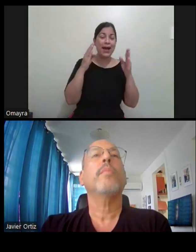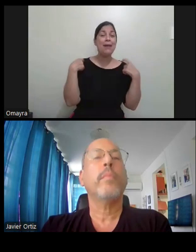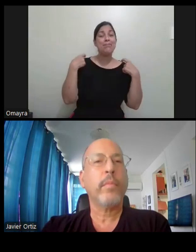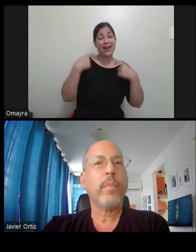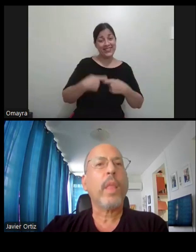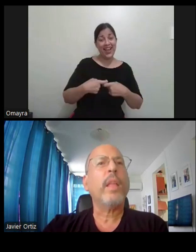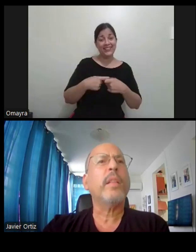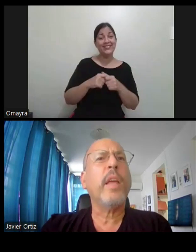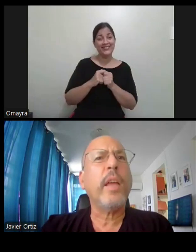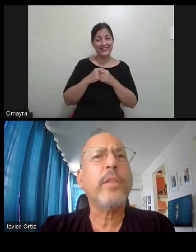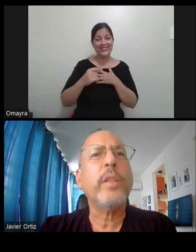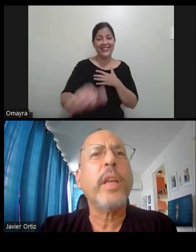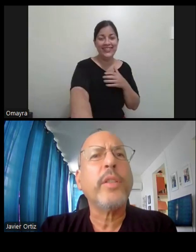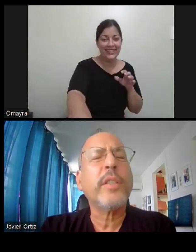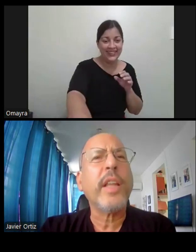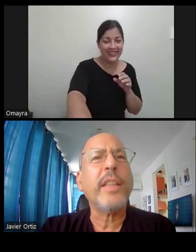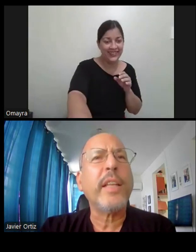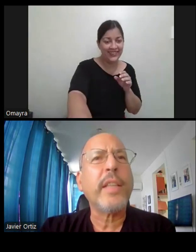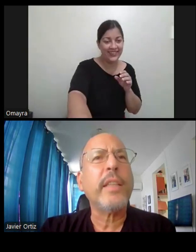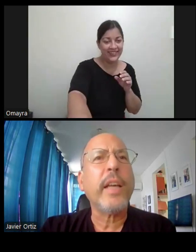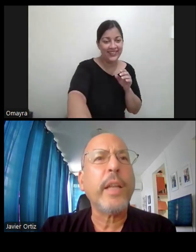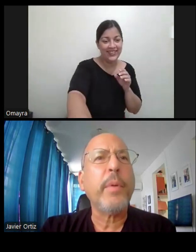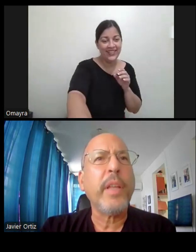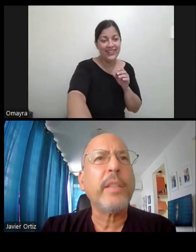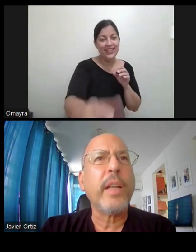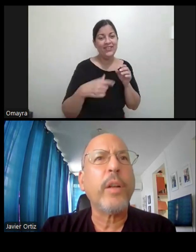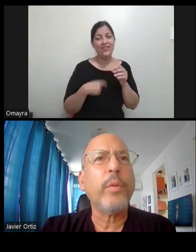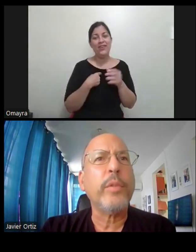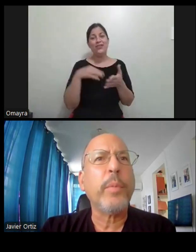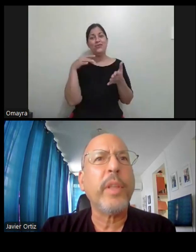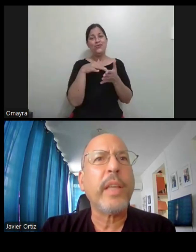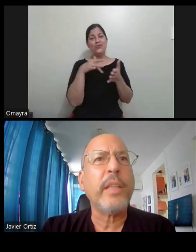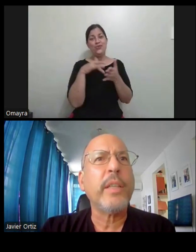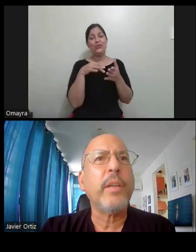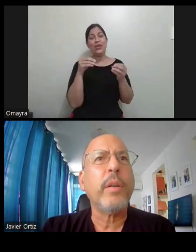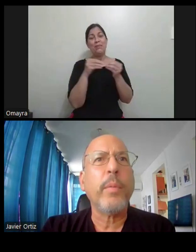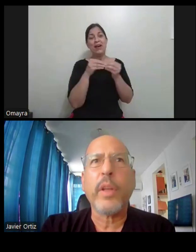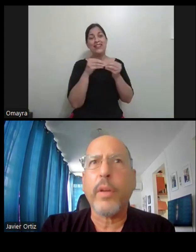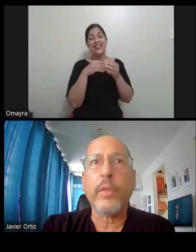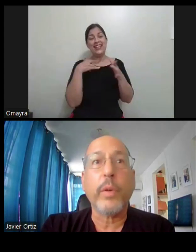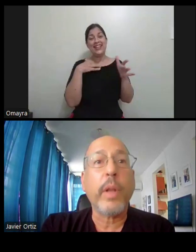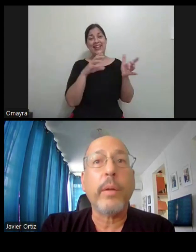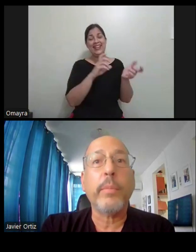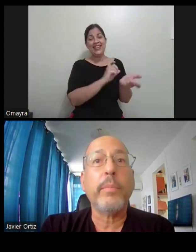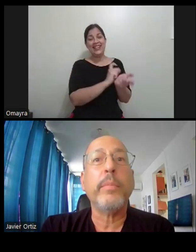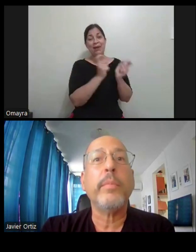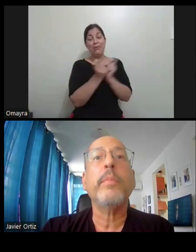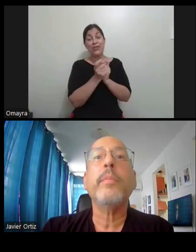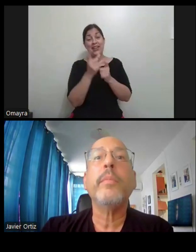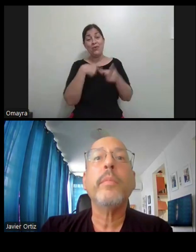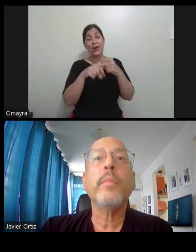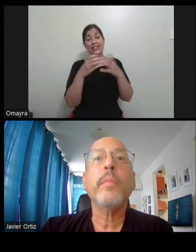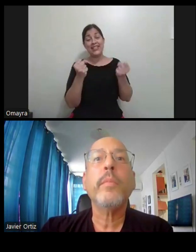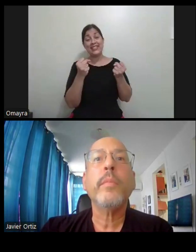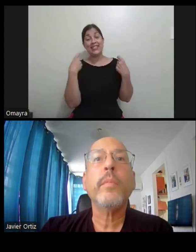Sí, de eso sería interesante escribir, hacer algún tipo de tesis o algo. Yo estudié más el cambio